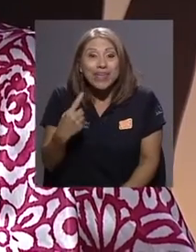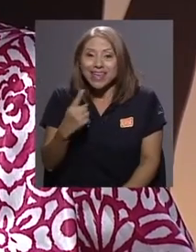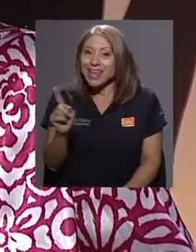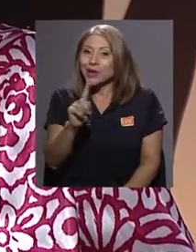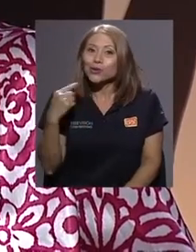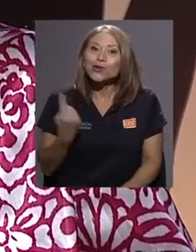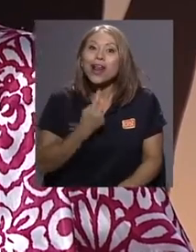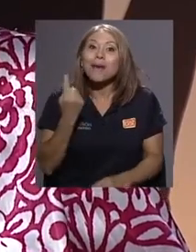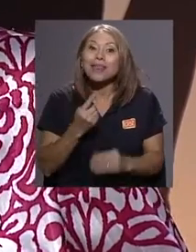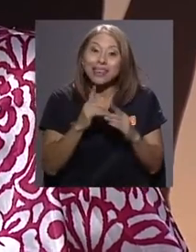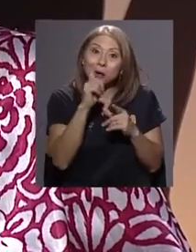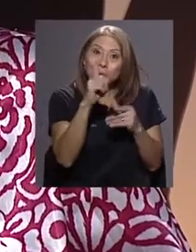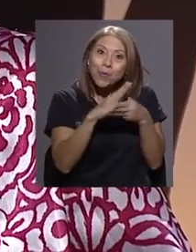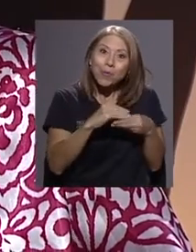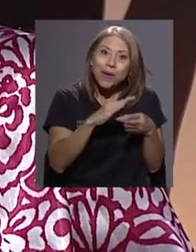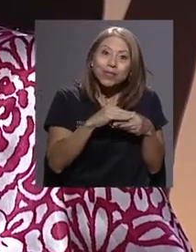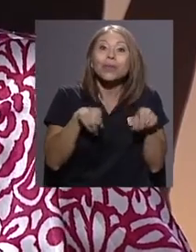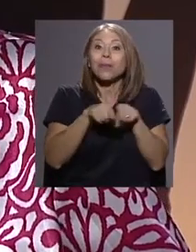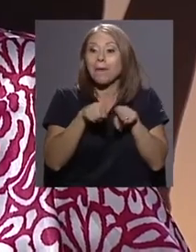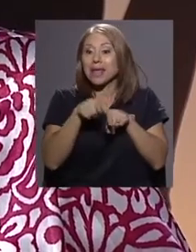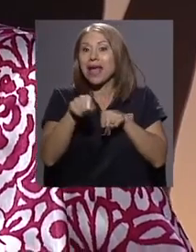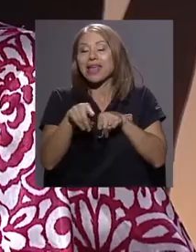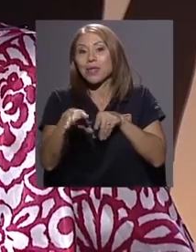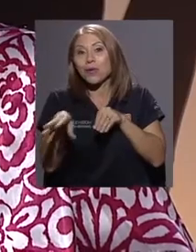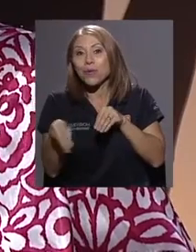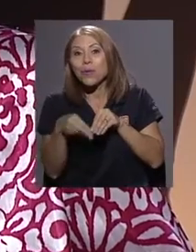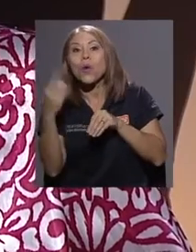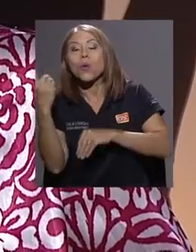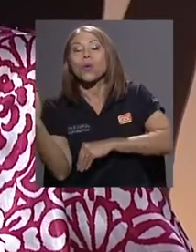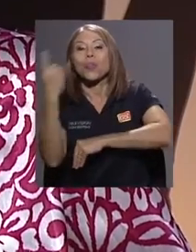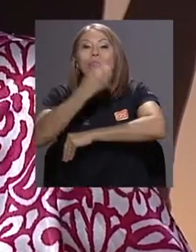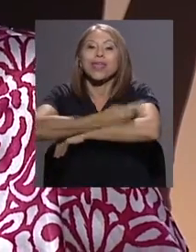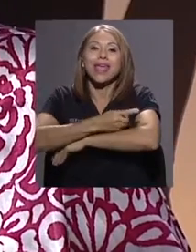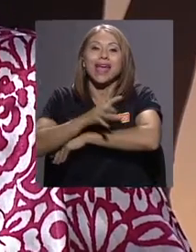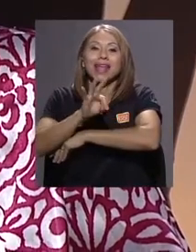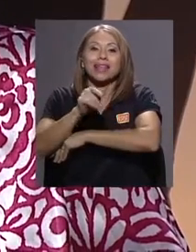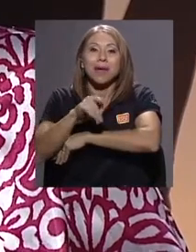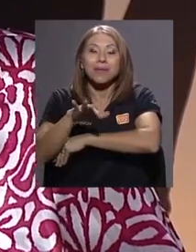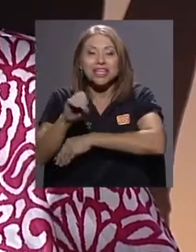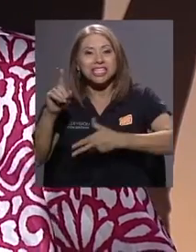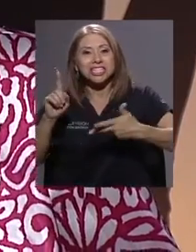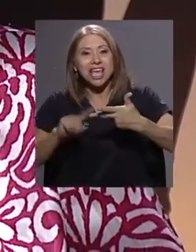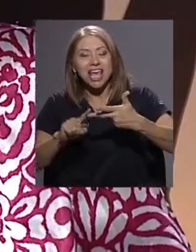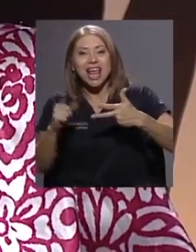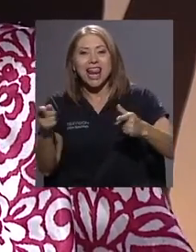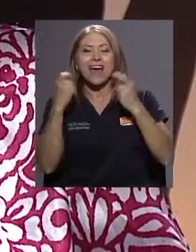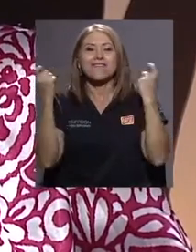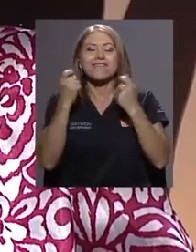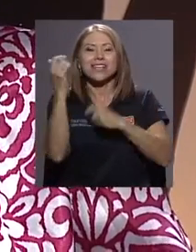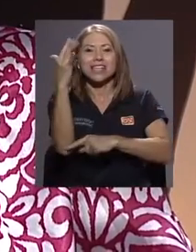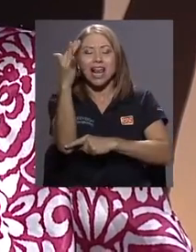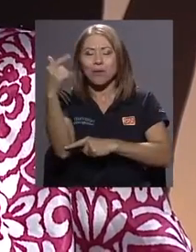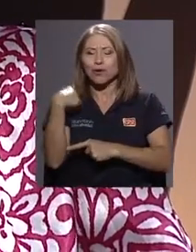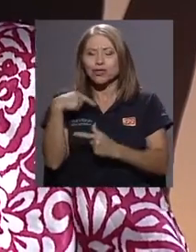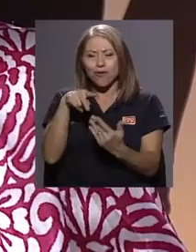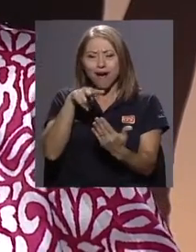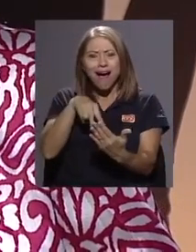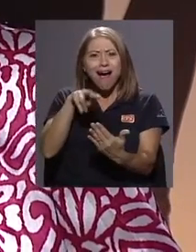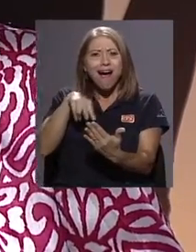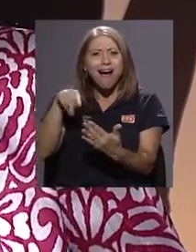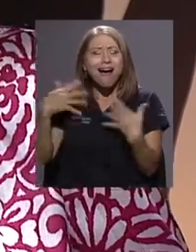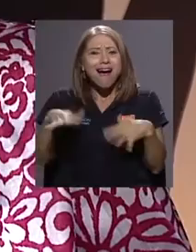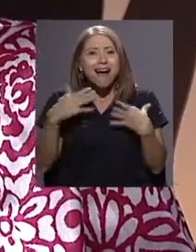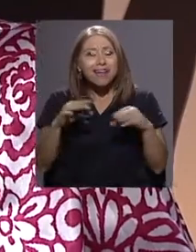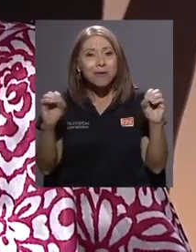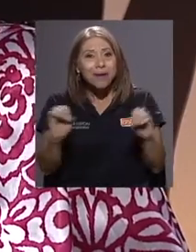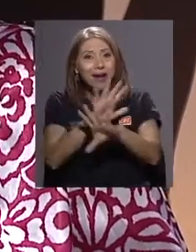grueso del niño sino que estaba en un día en el trapiche y la fiesta del árbol y dije yo pero que es esta maravilla en ese momento